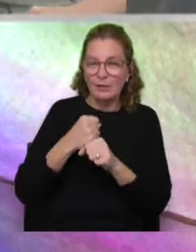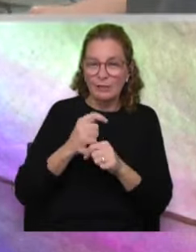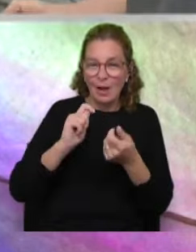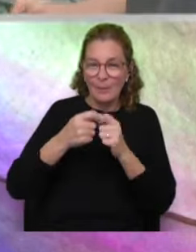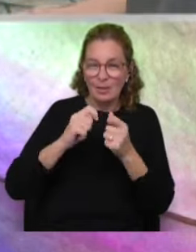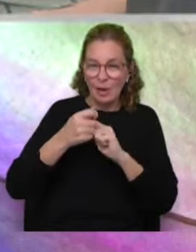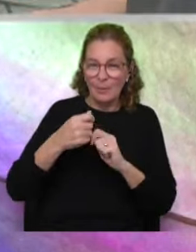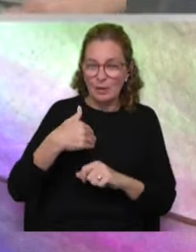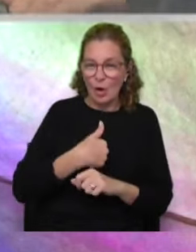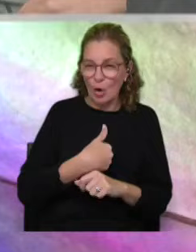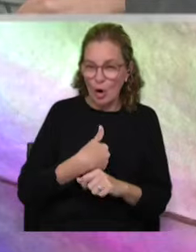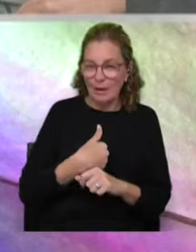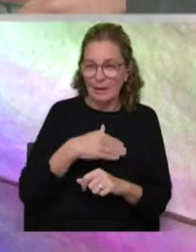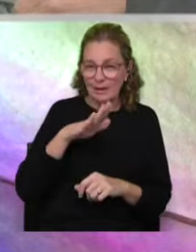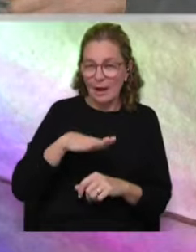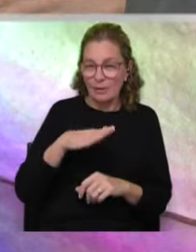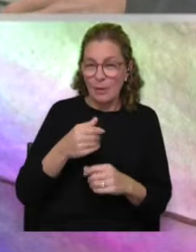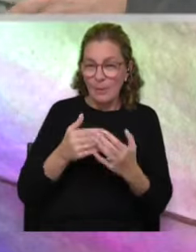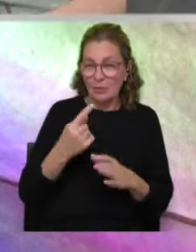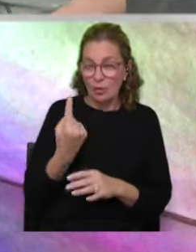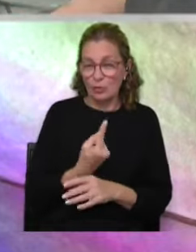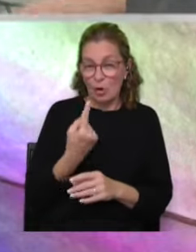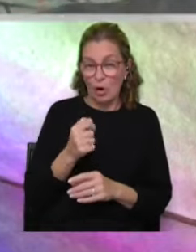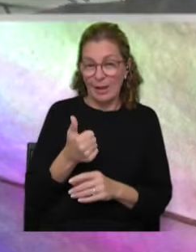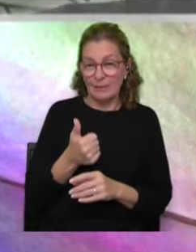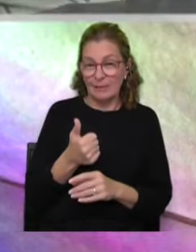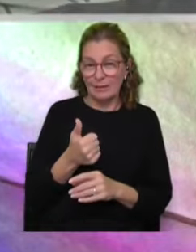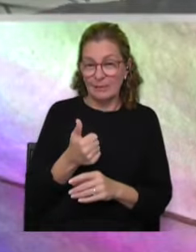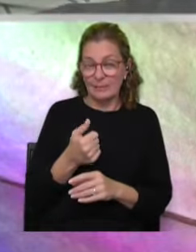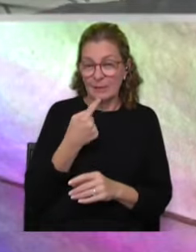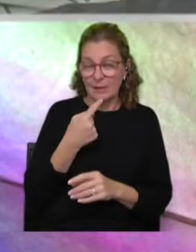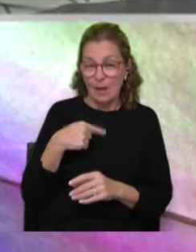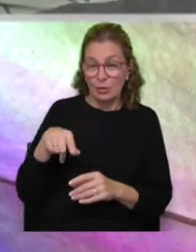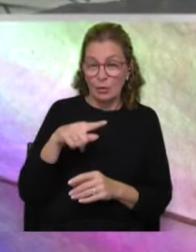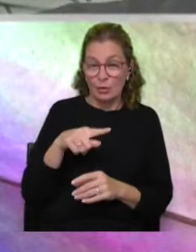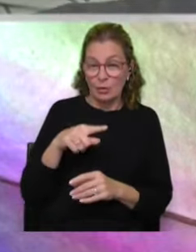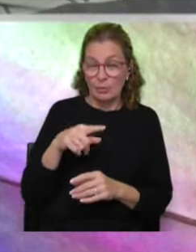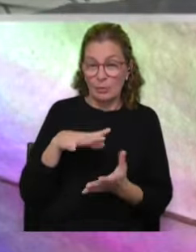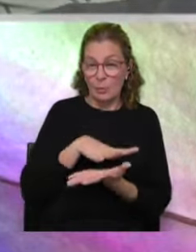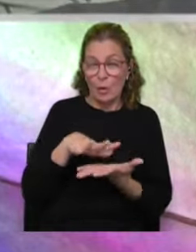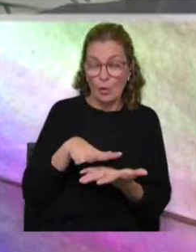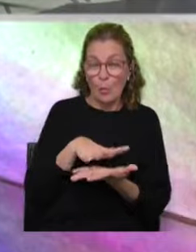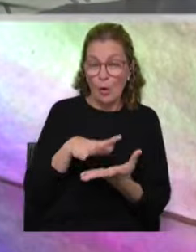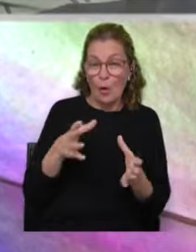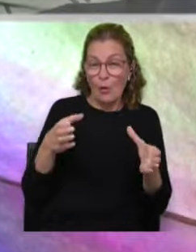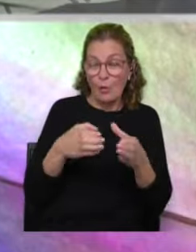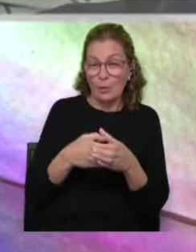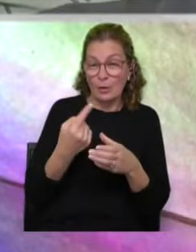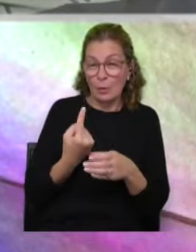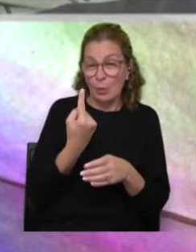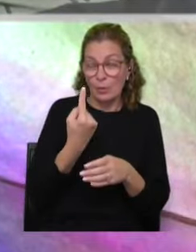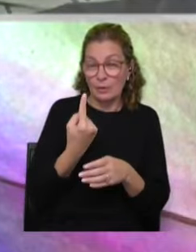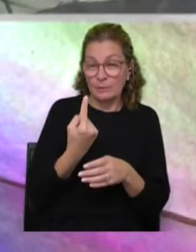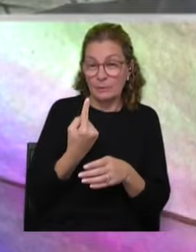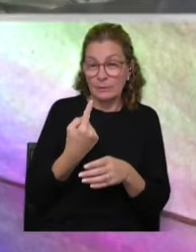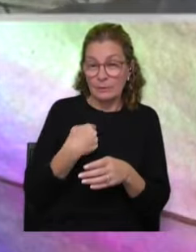roles. Mirá. El enano al principio empezó solo casi, intentando convencernos a todos de que éramos una banda. Él era el único convencido, hasta